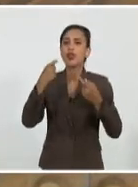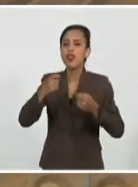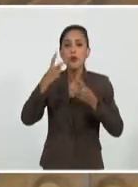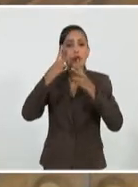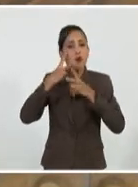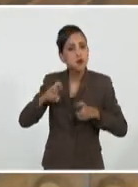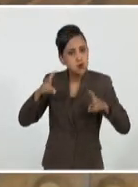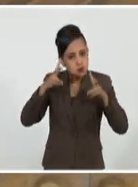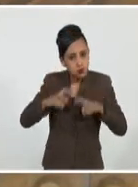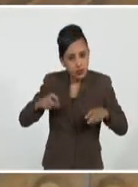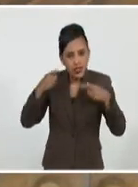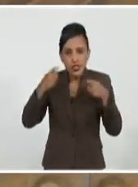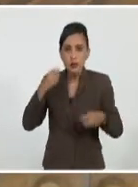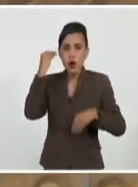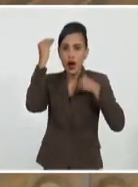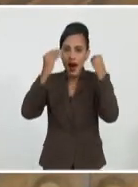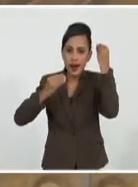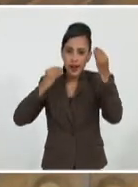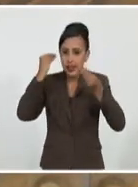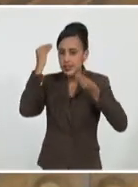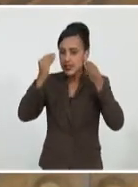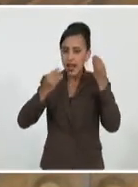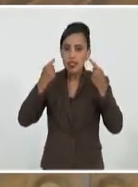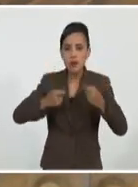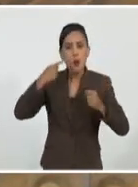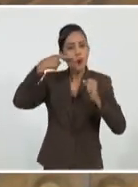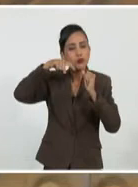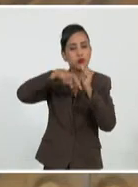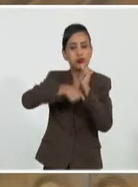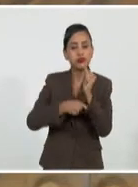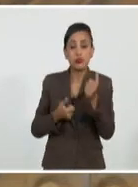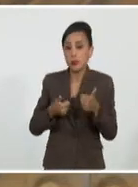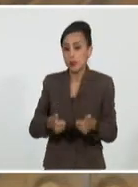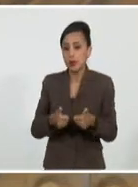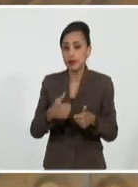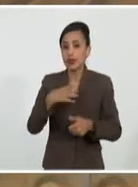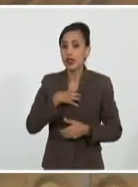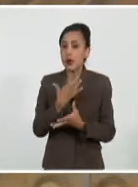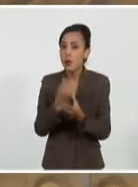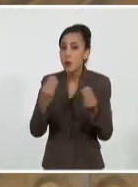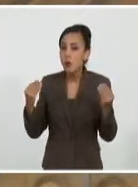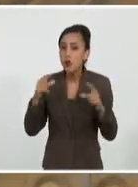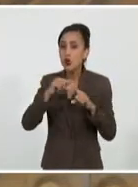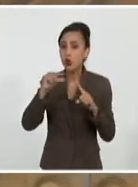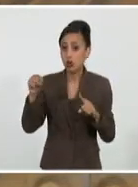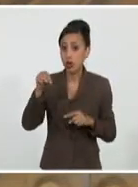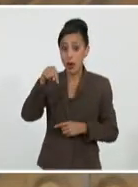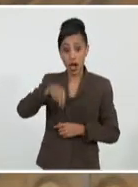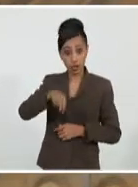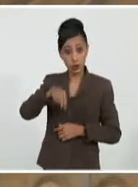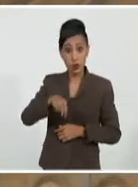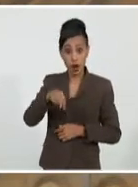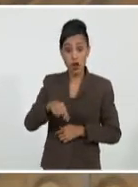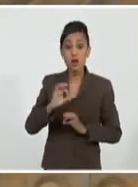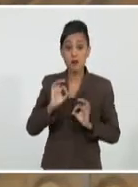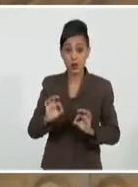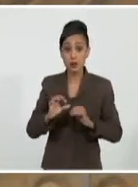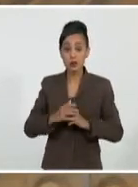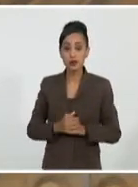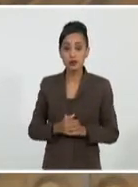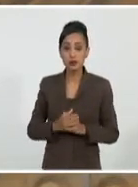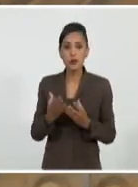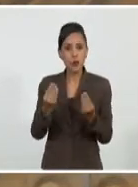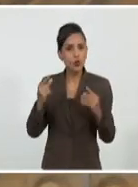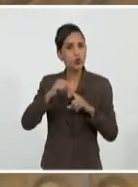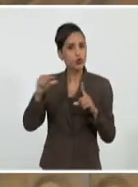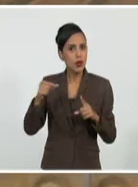esto es un documento que hay que analizar, esto es un documento que hay que profundizar, que tiene muchos temas de total actualidad, que tiene muchos temas que nos